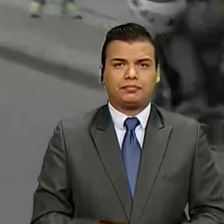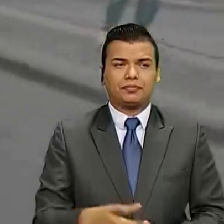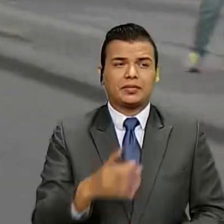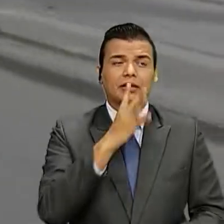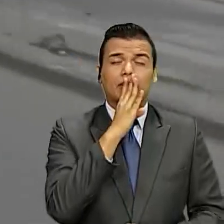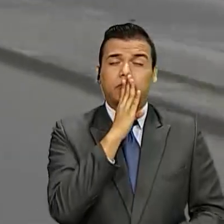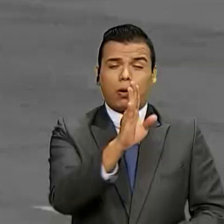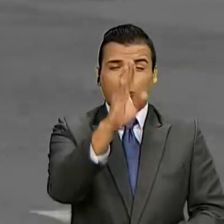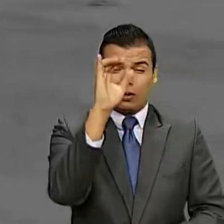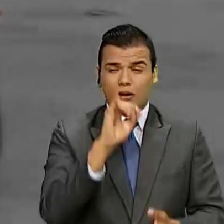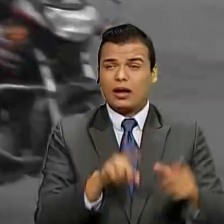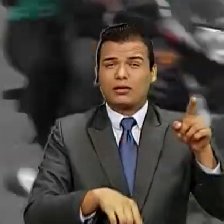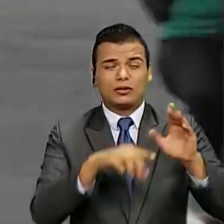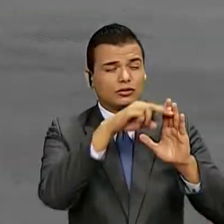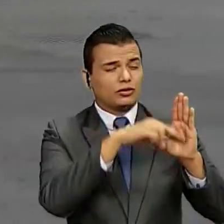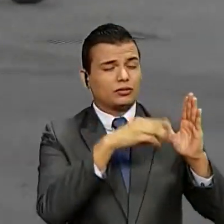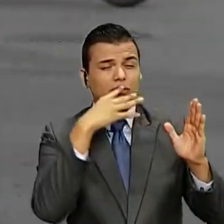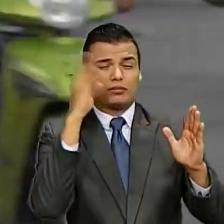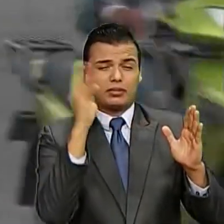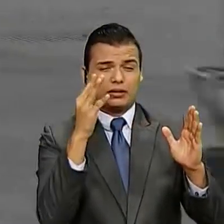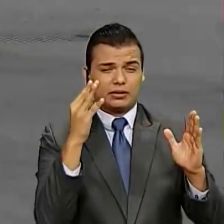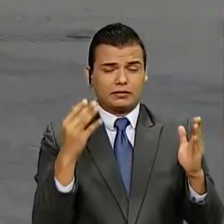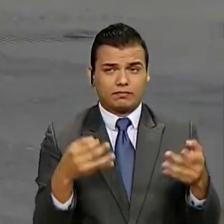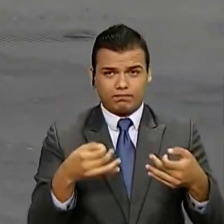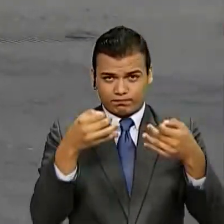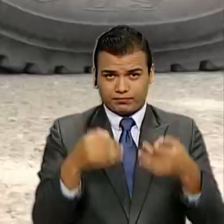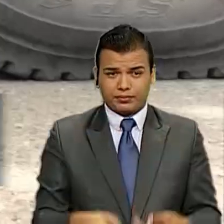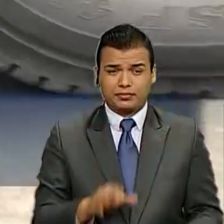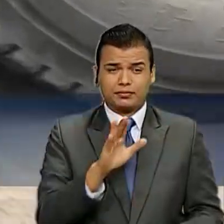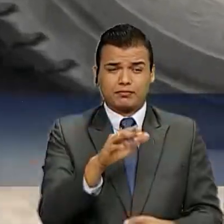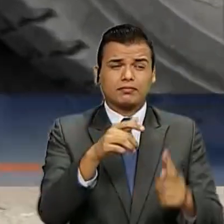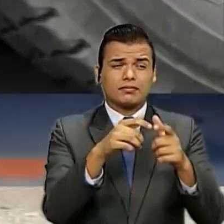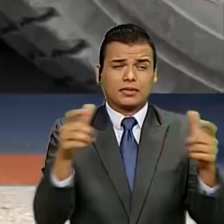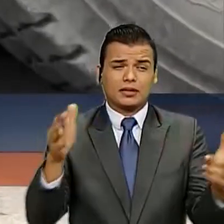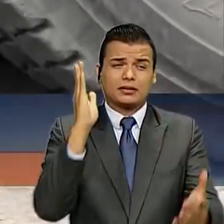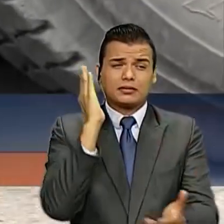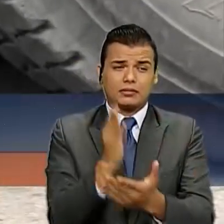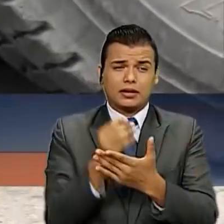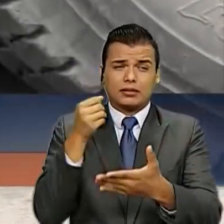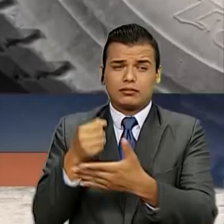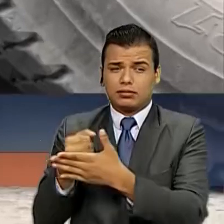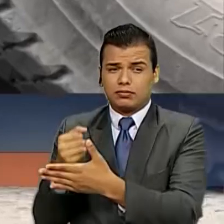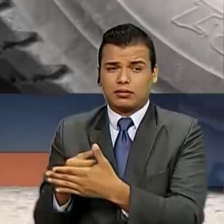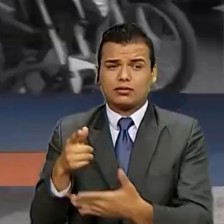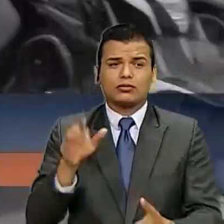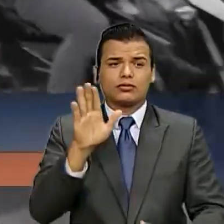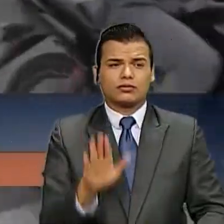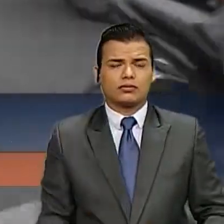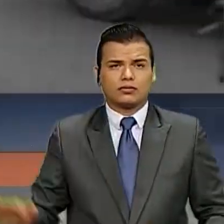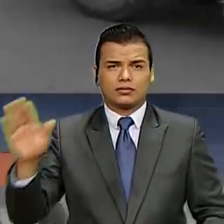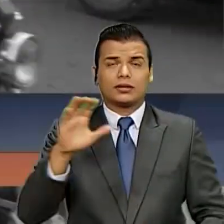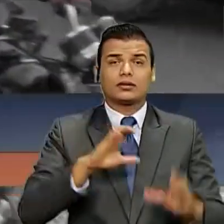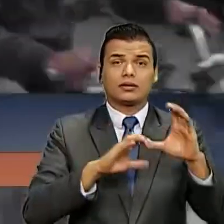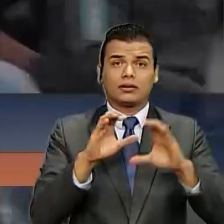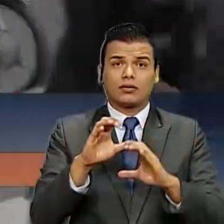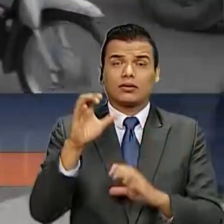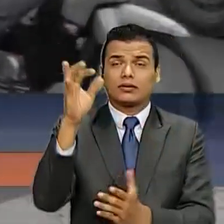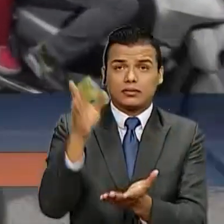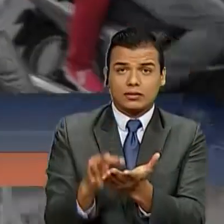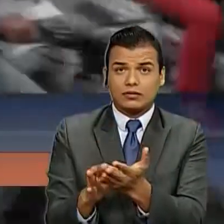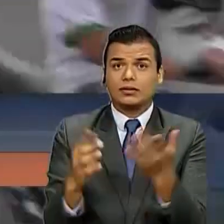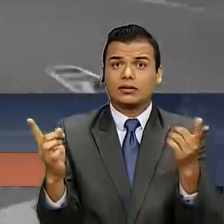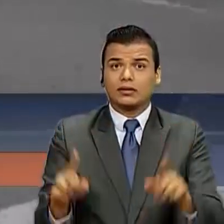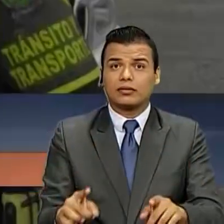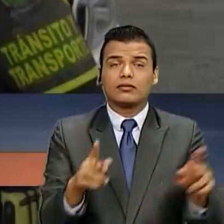velocidad y la imprudencia siguen siendo las causas principales de la accidentalidad que se presentan aquí en el departamento del Cauca, especialmente en su capital y para quienes